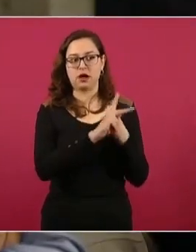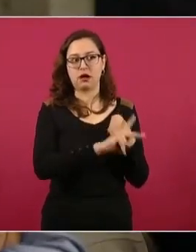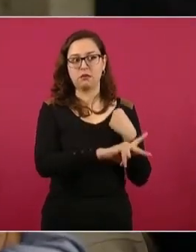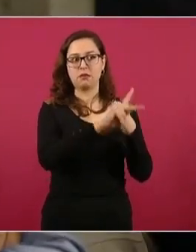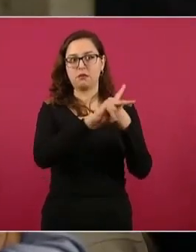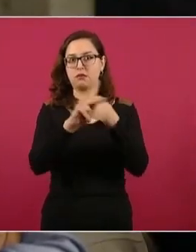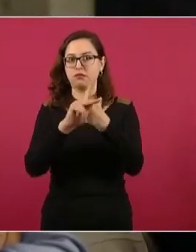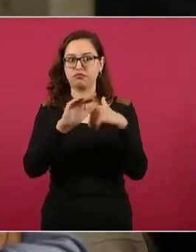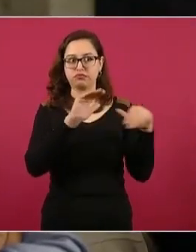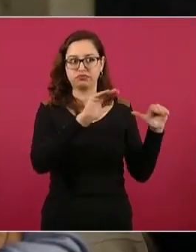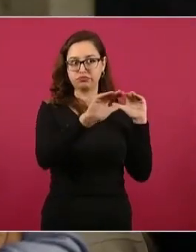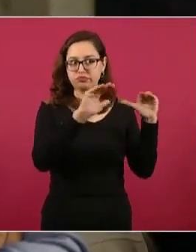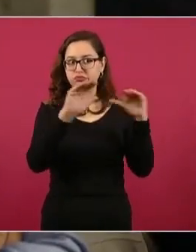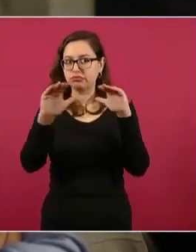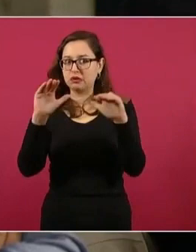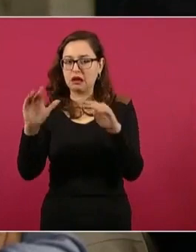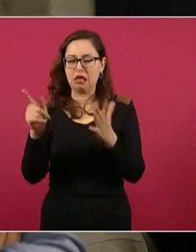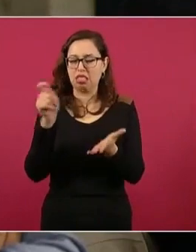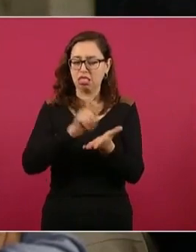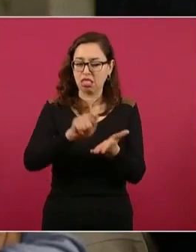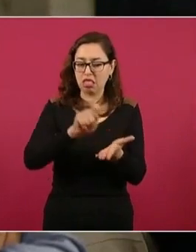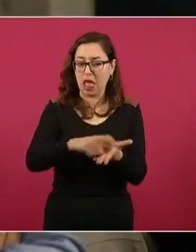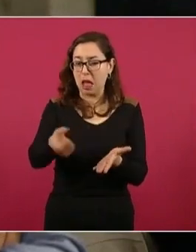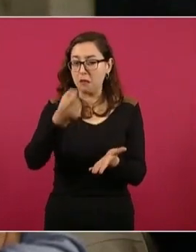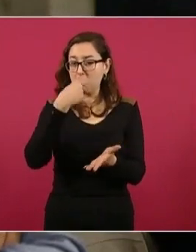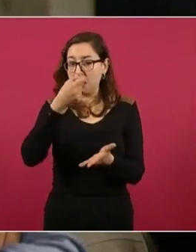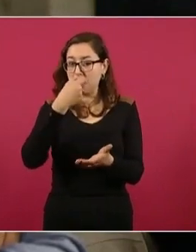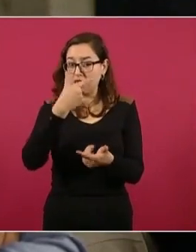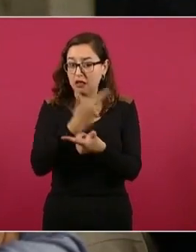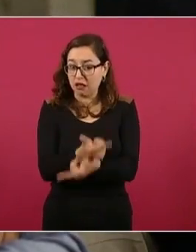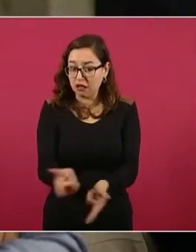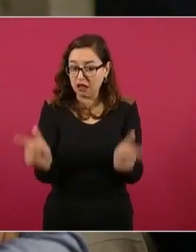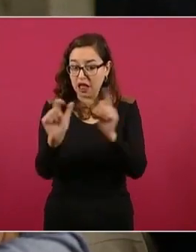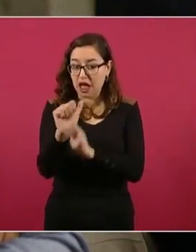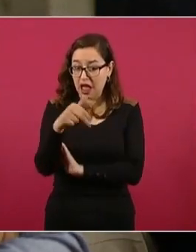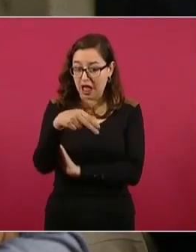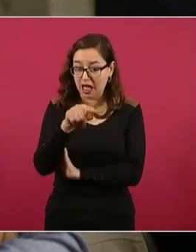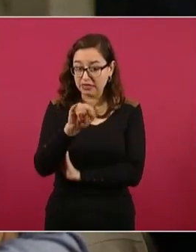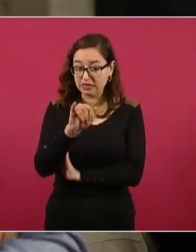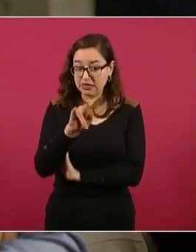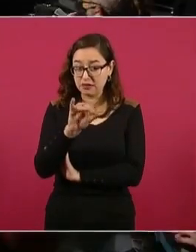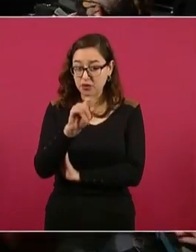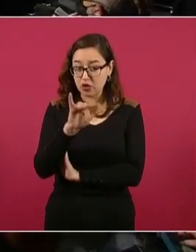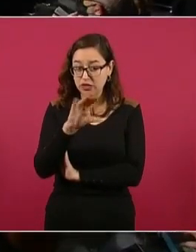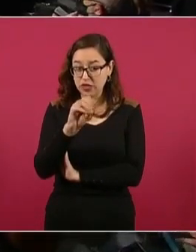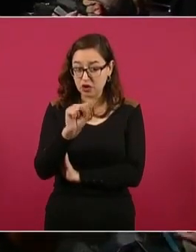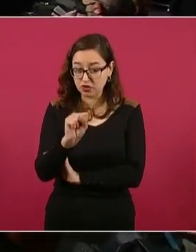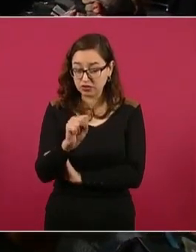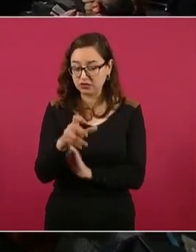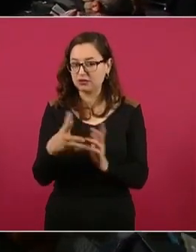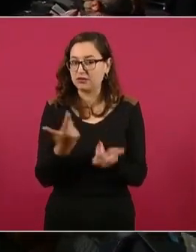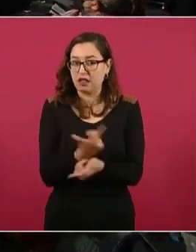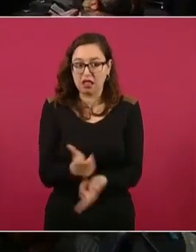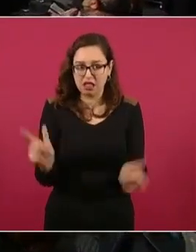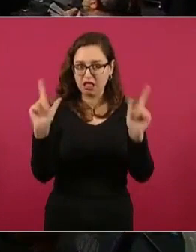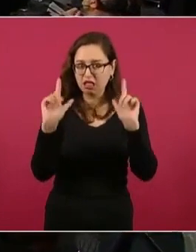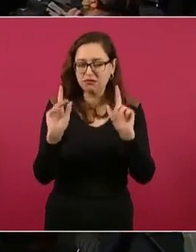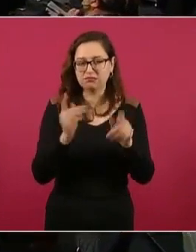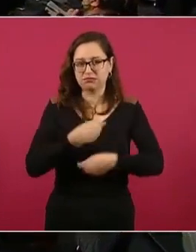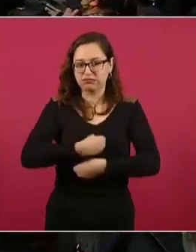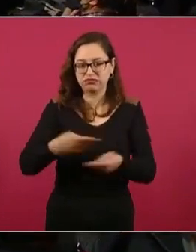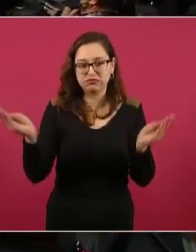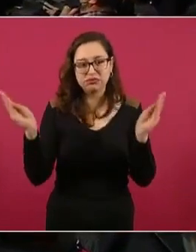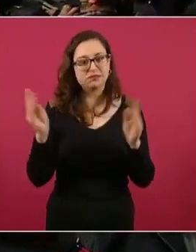a concientizarse sobre la utilización de los antibióticos, ya que pues promueven